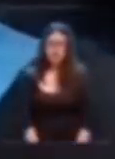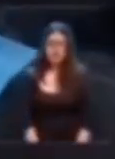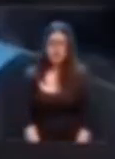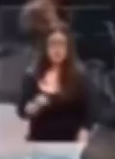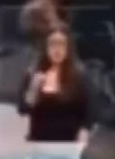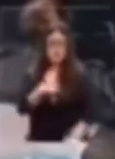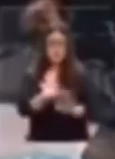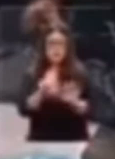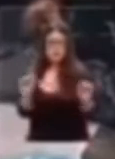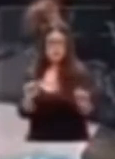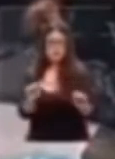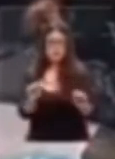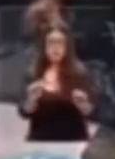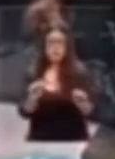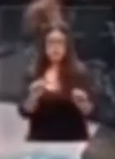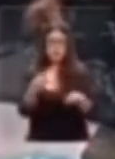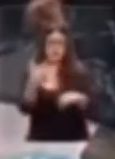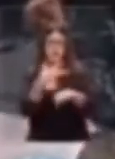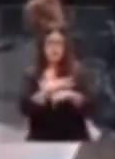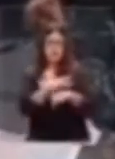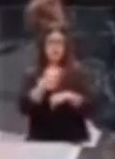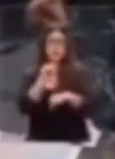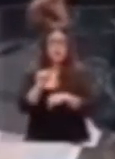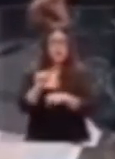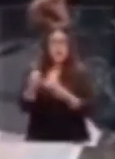y esto se siente